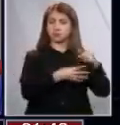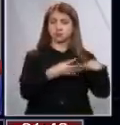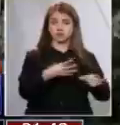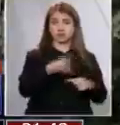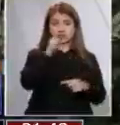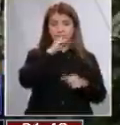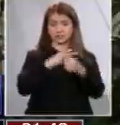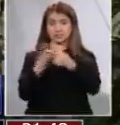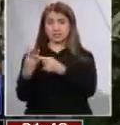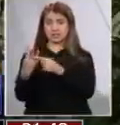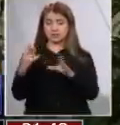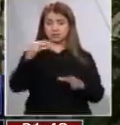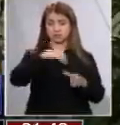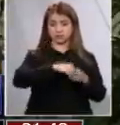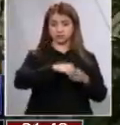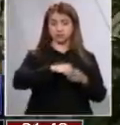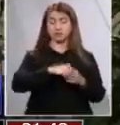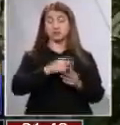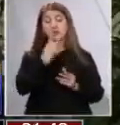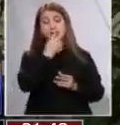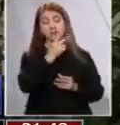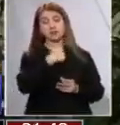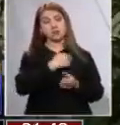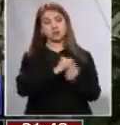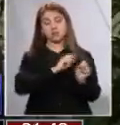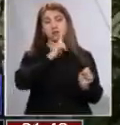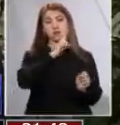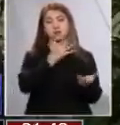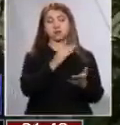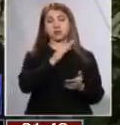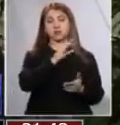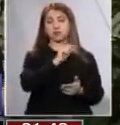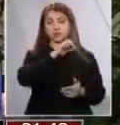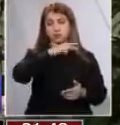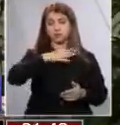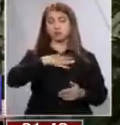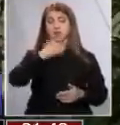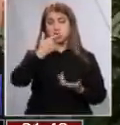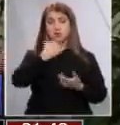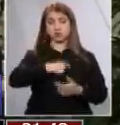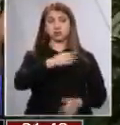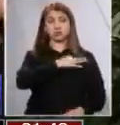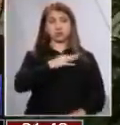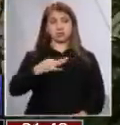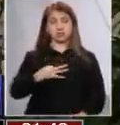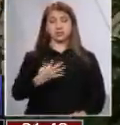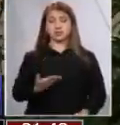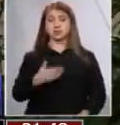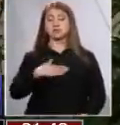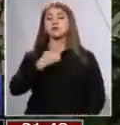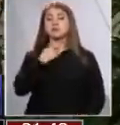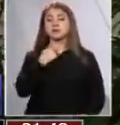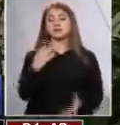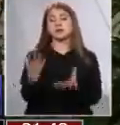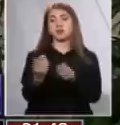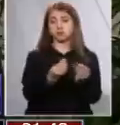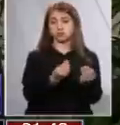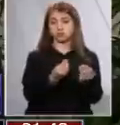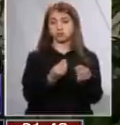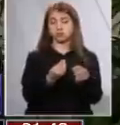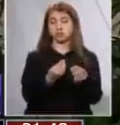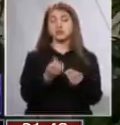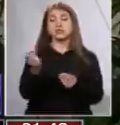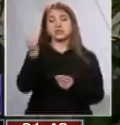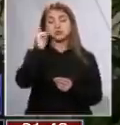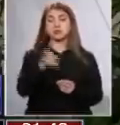tres? A ver, yo no puedo contestar como Carmen Castillo porque ahora soy ministra, por lo tanto me interesa mucho de que